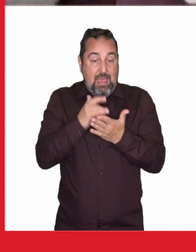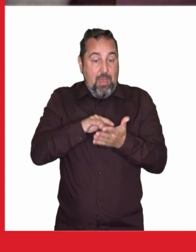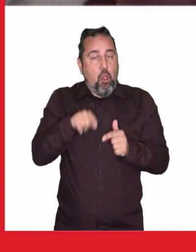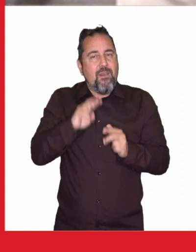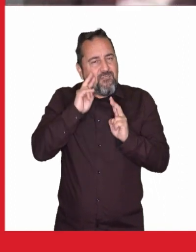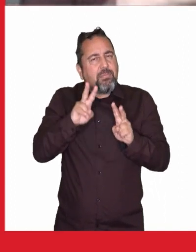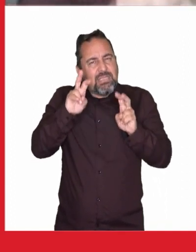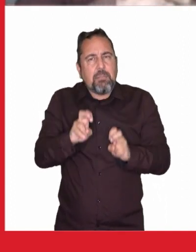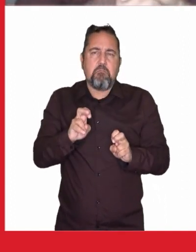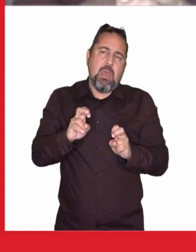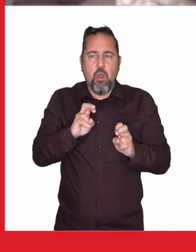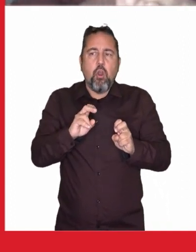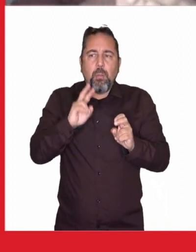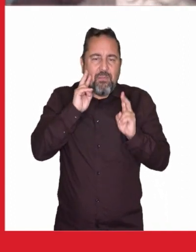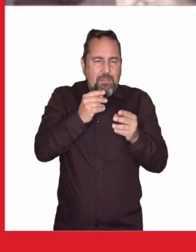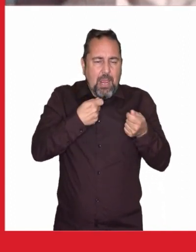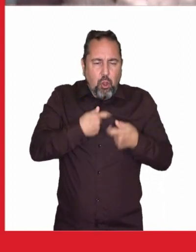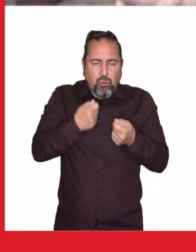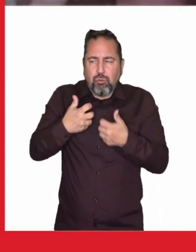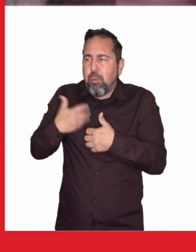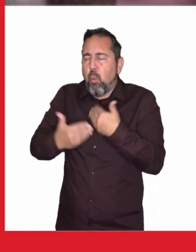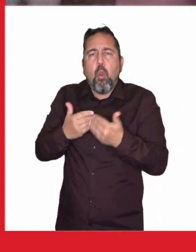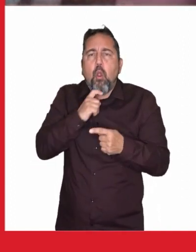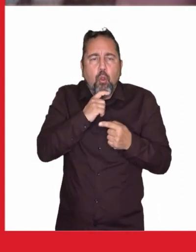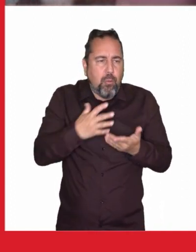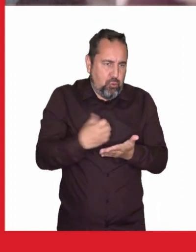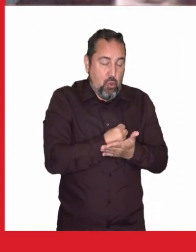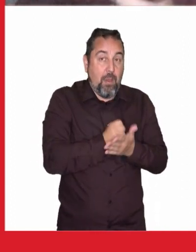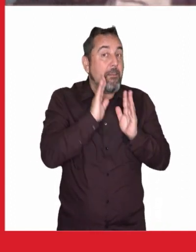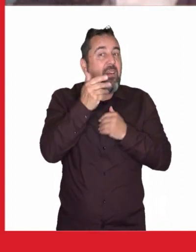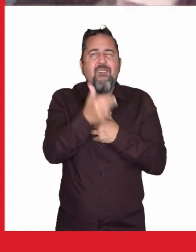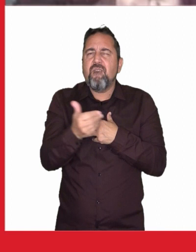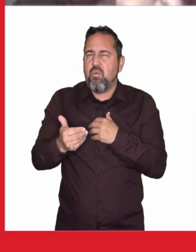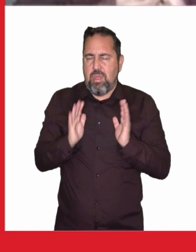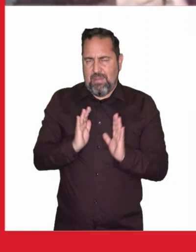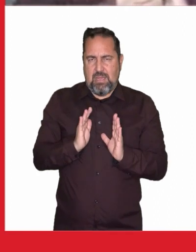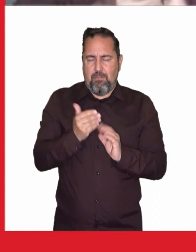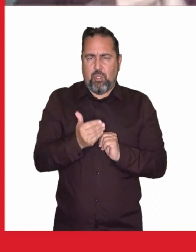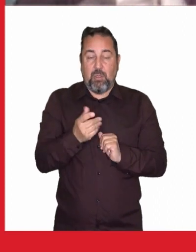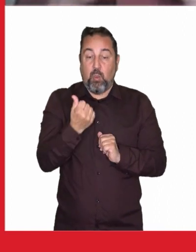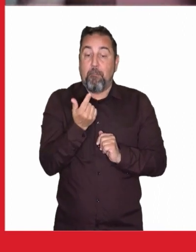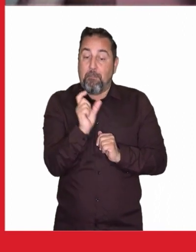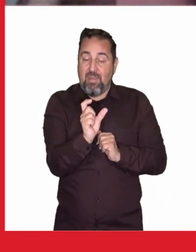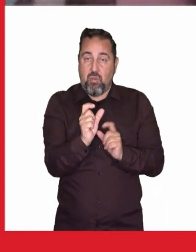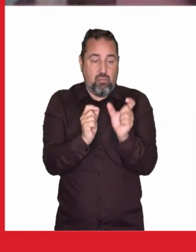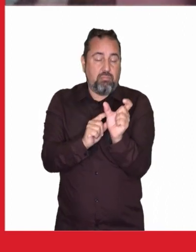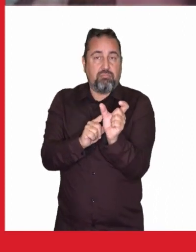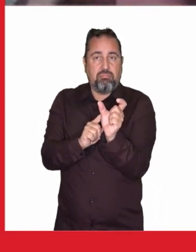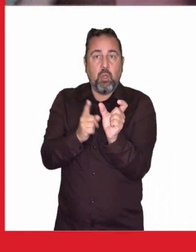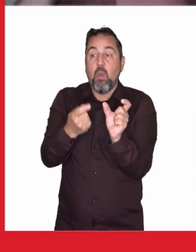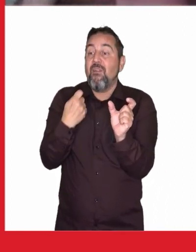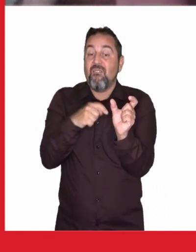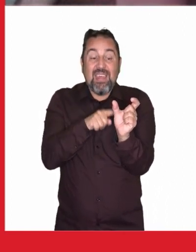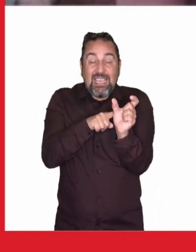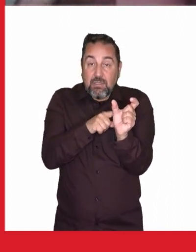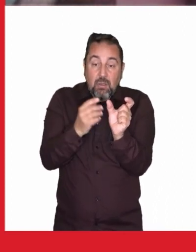digamos, en la siguiente parte de la sesión de hoy vamos a ver este tema de cómo mirar bien todos estos costes de producción y distribución. Pero lo que es fundamental